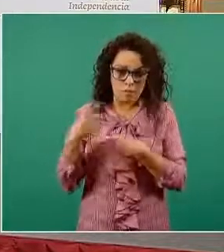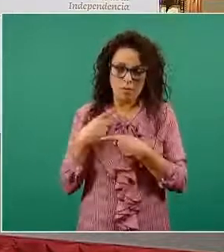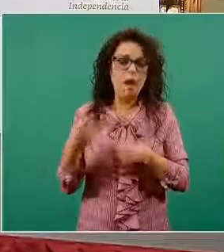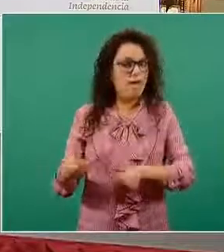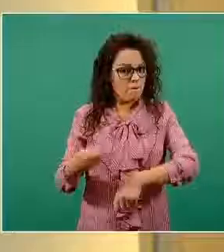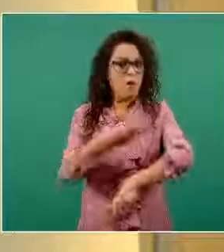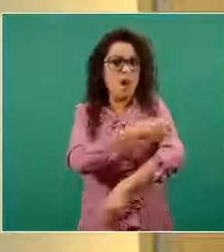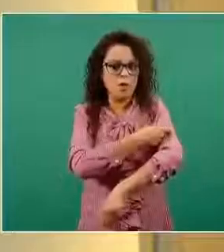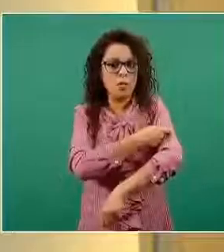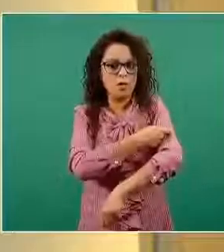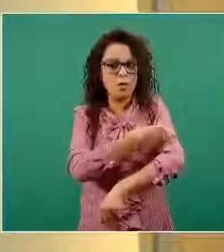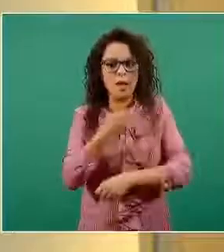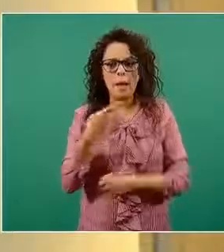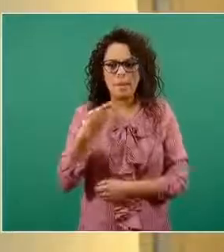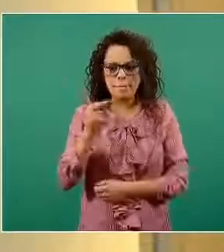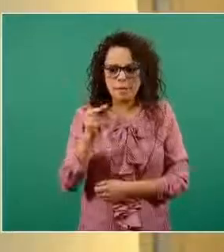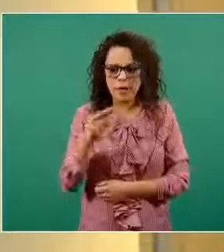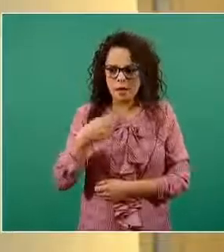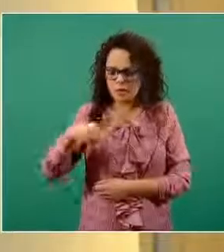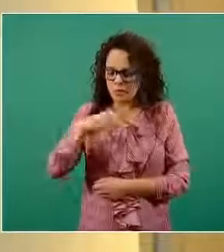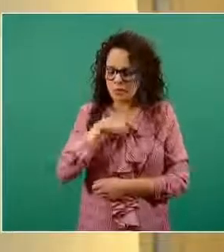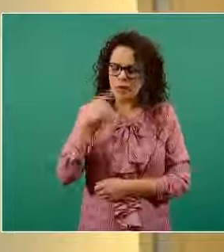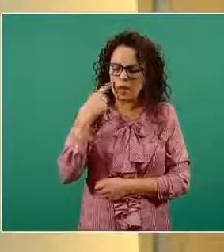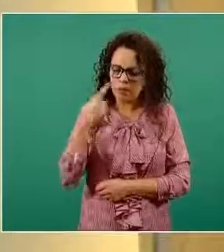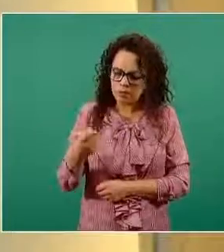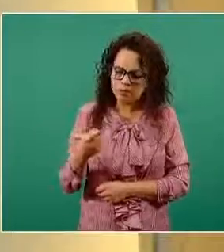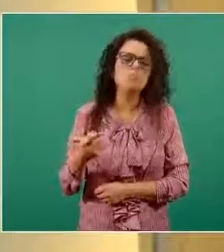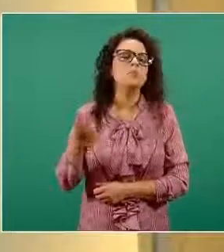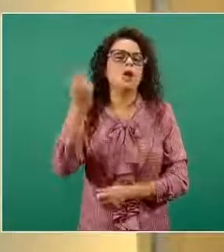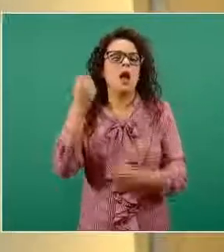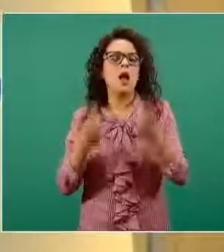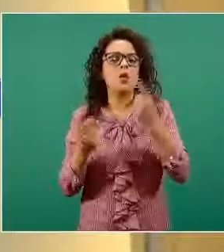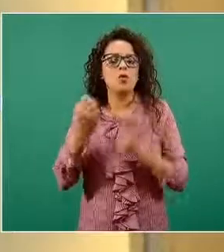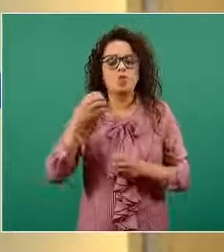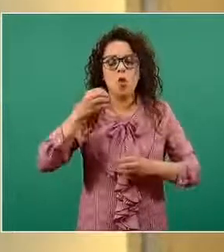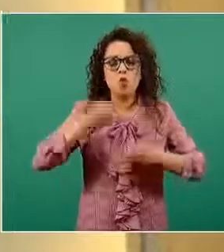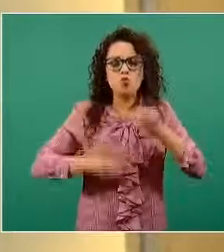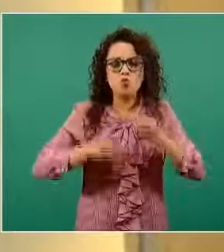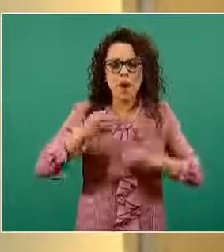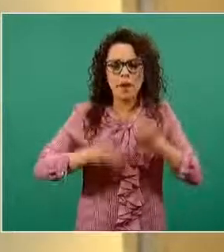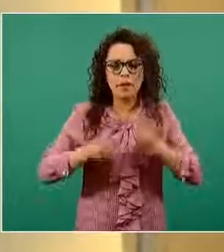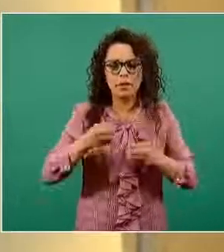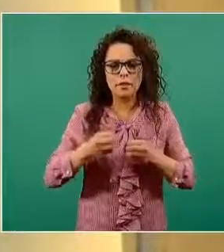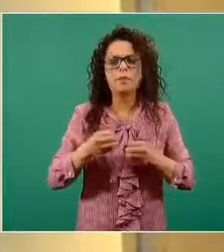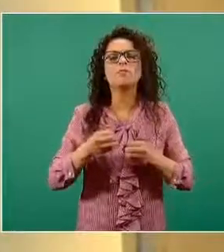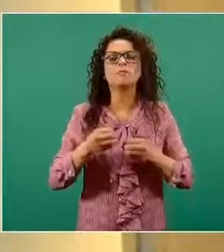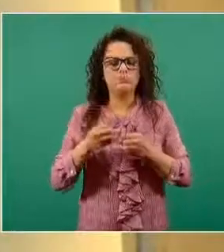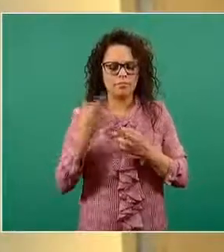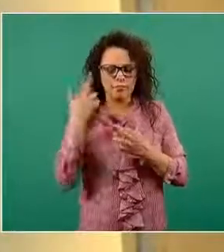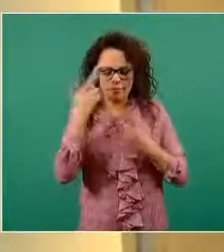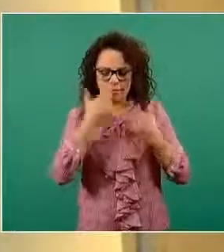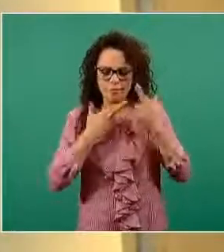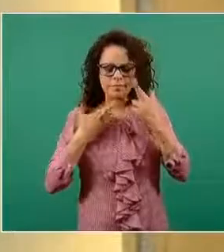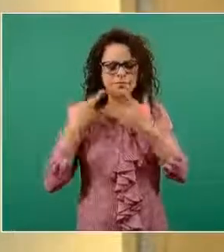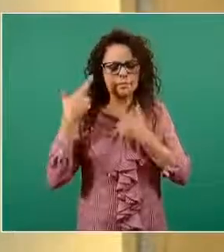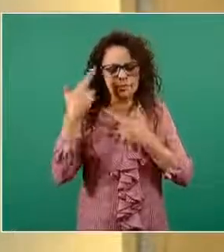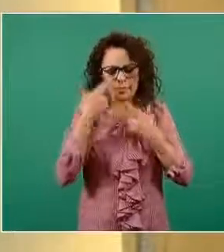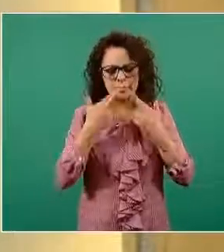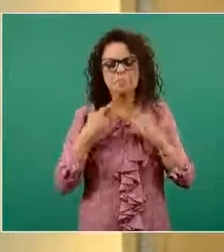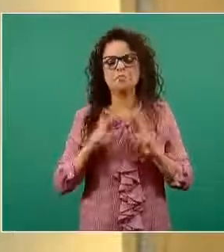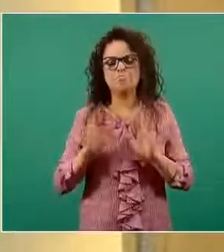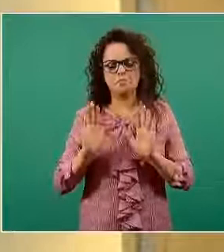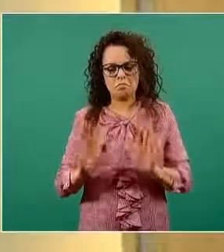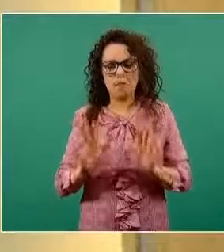visto es que las resoluciones han sido mixtas, ha habido jueces que toman en cuenta esta visión contemporánea, insisto,